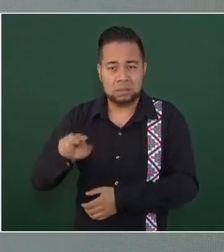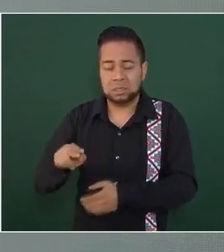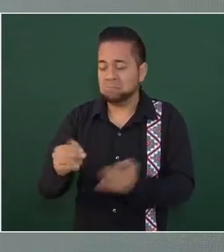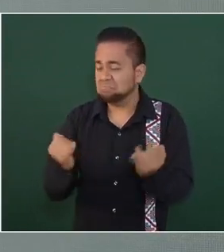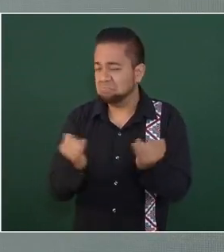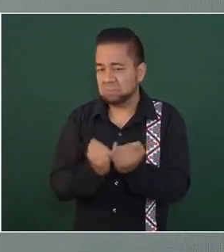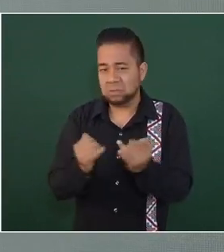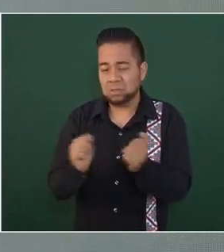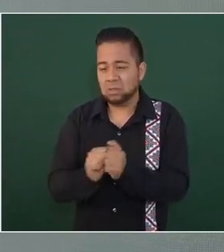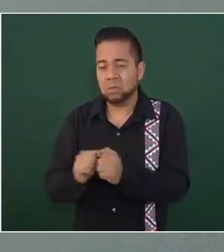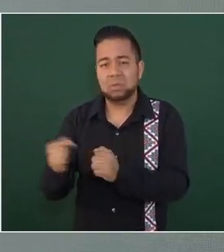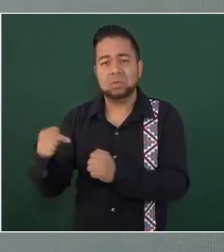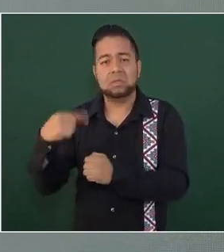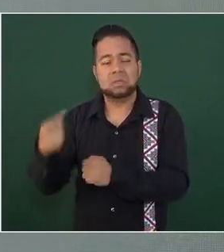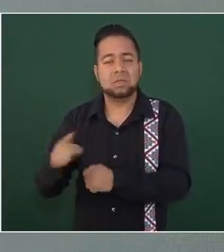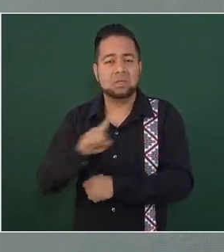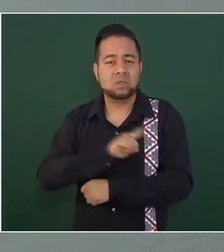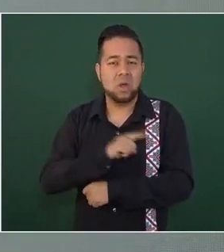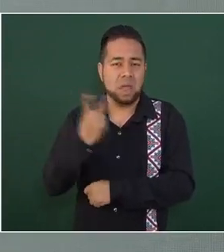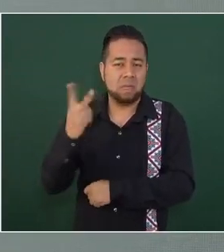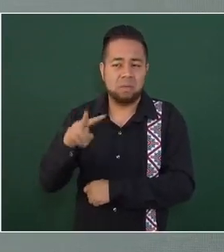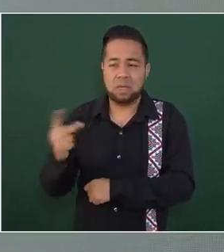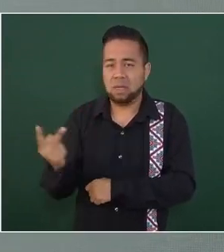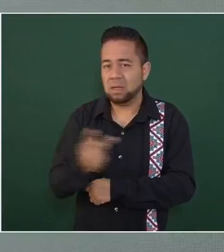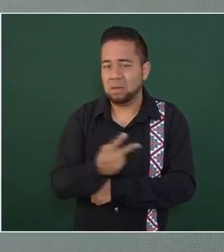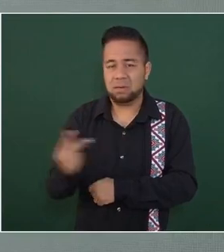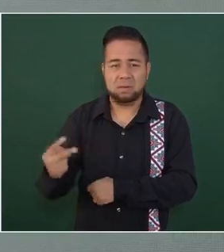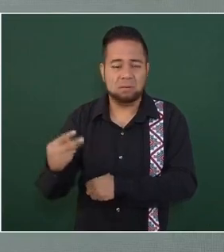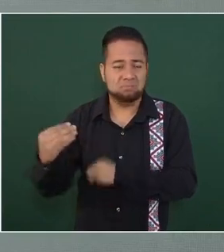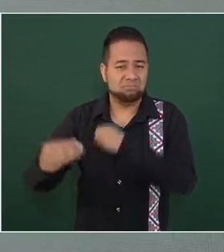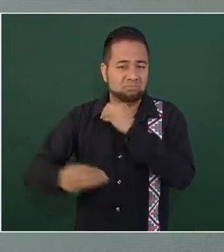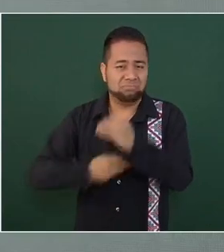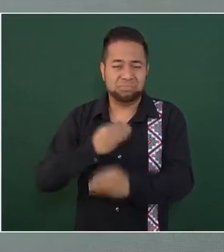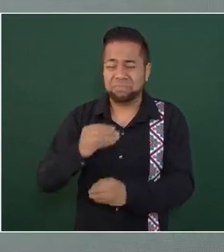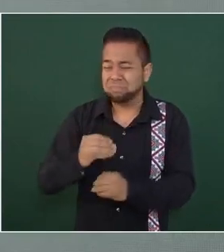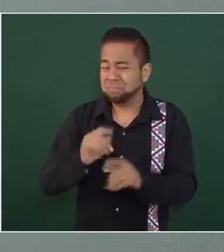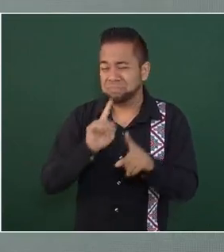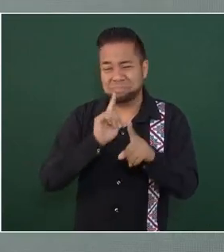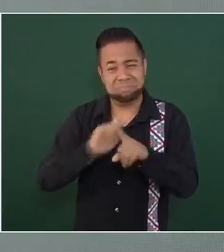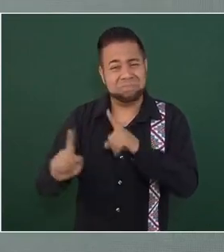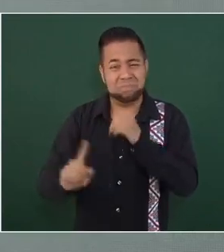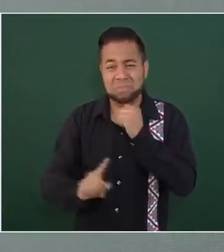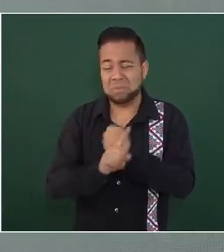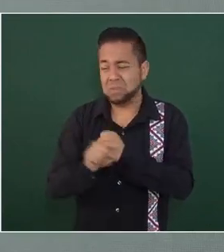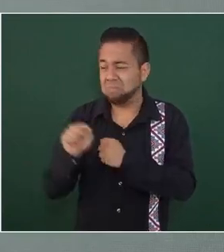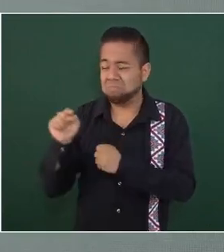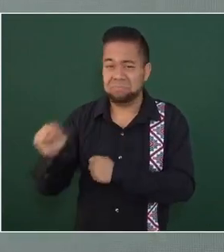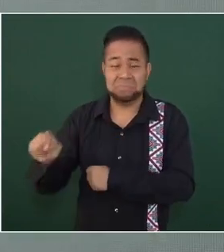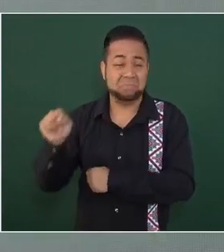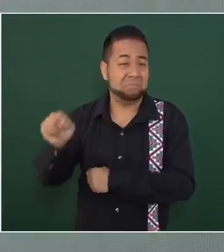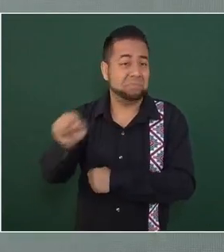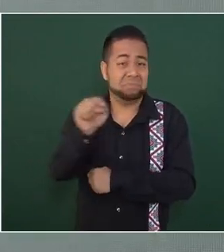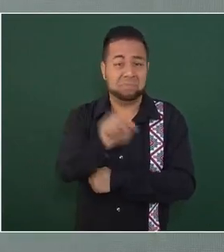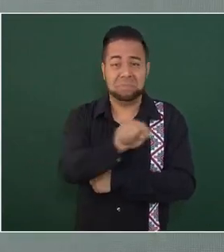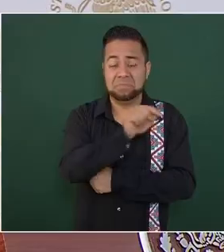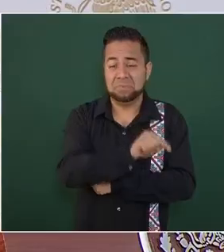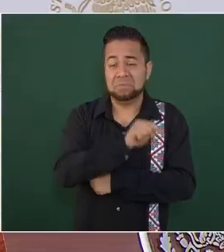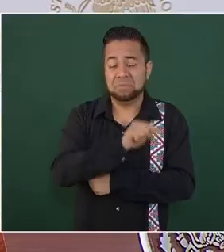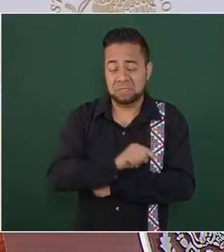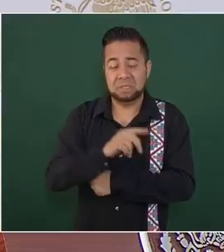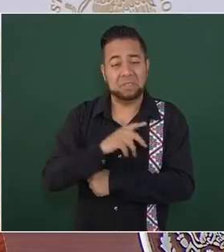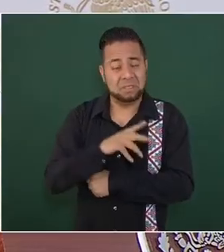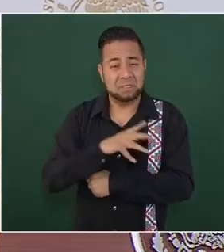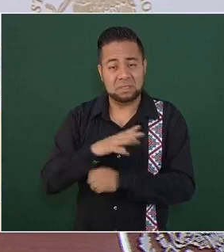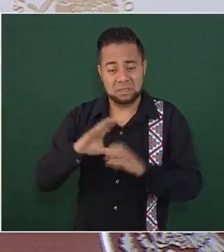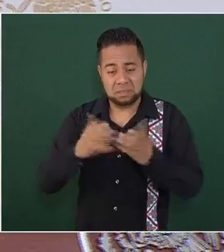Consola de Vega y otros problemas el problema de las